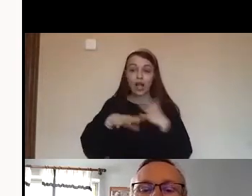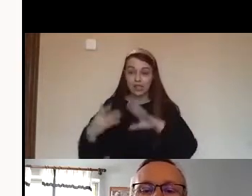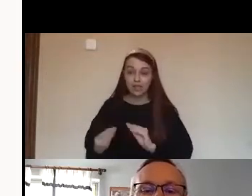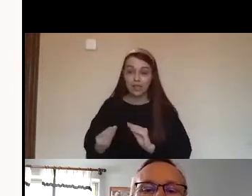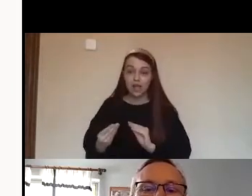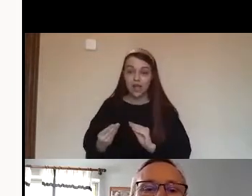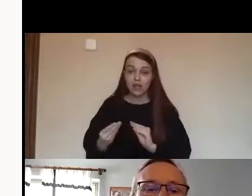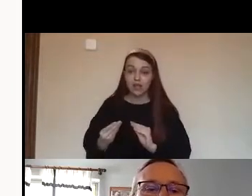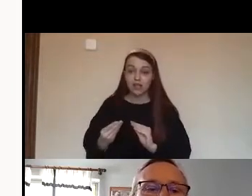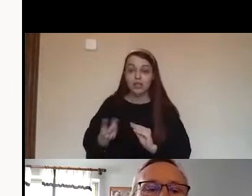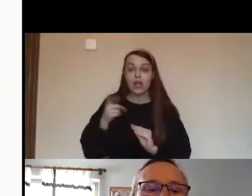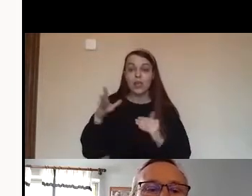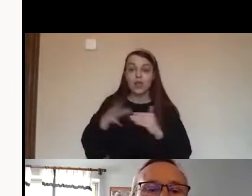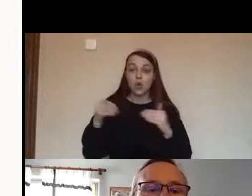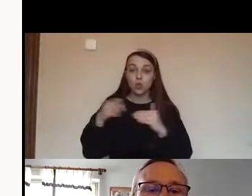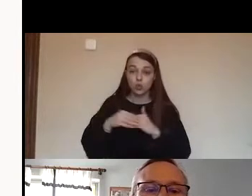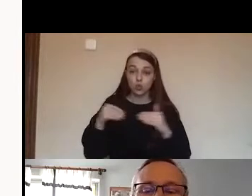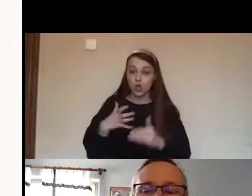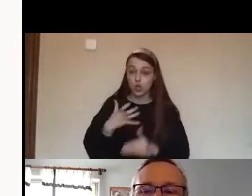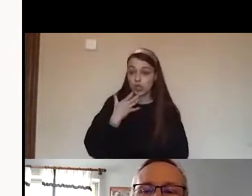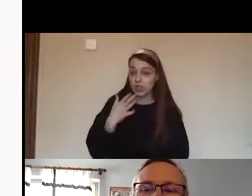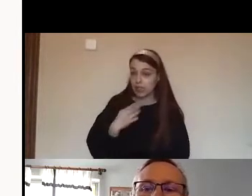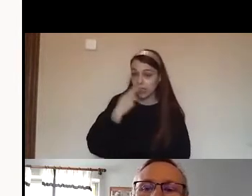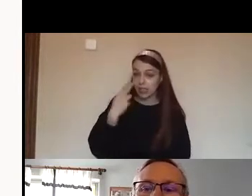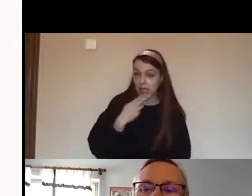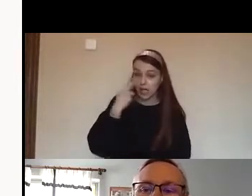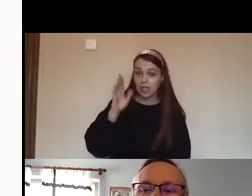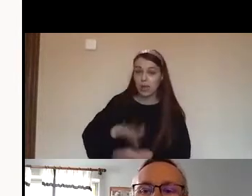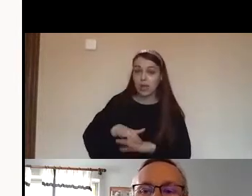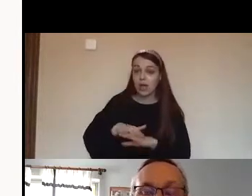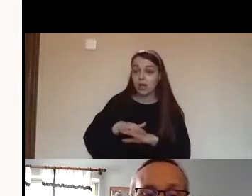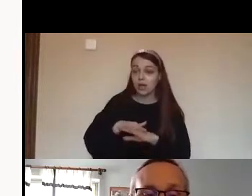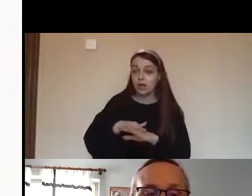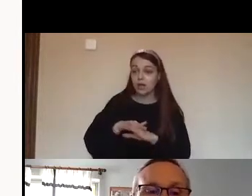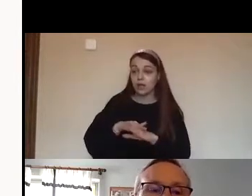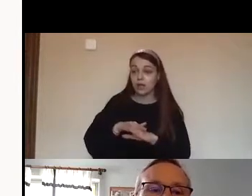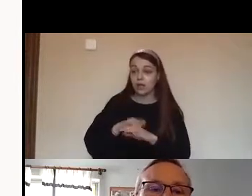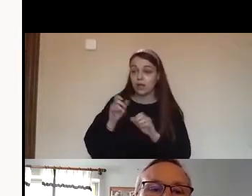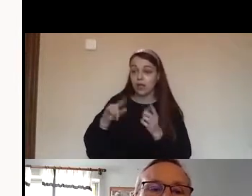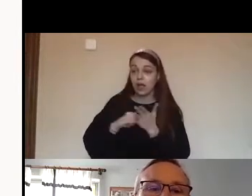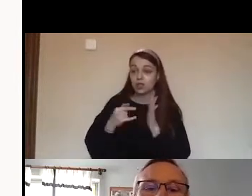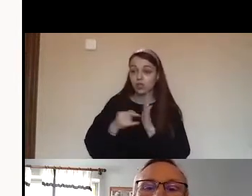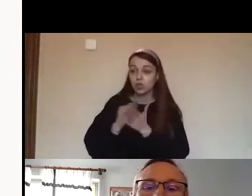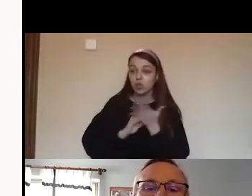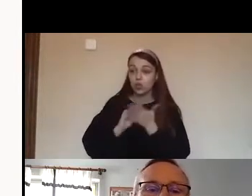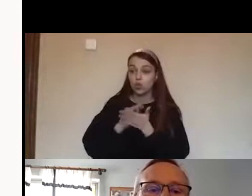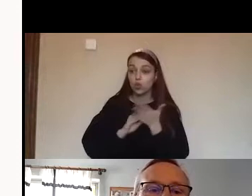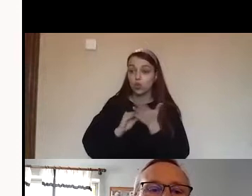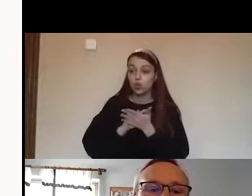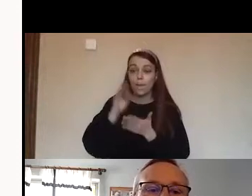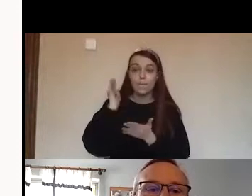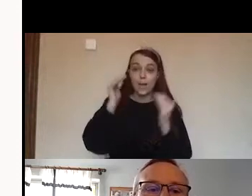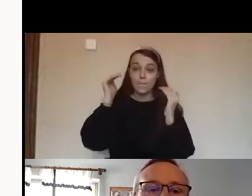y los usuarios interesados en ofrecer una solución lo menos intrusiva y lo más efectiva